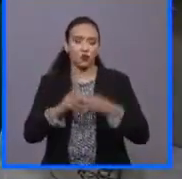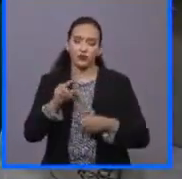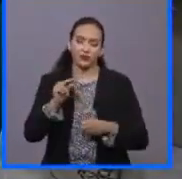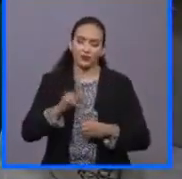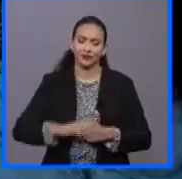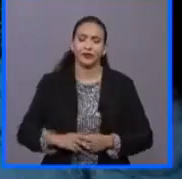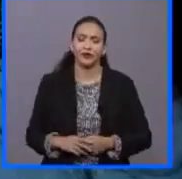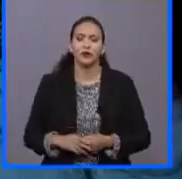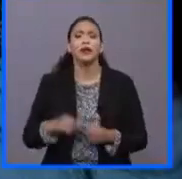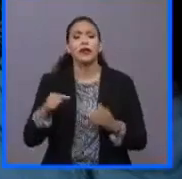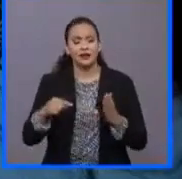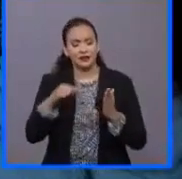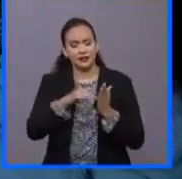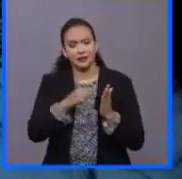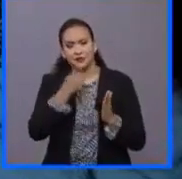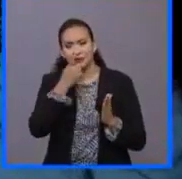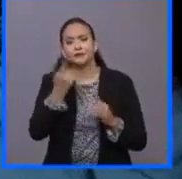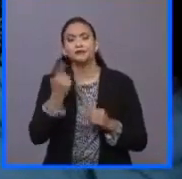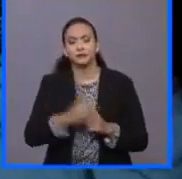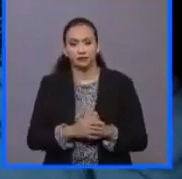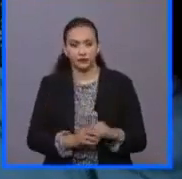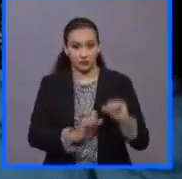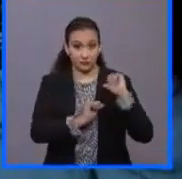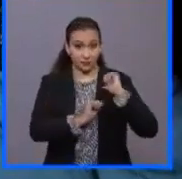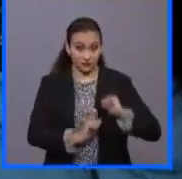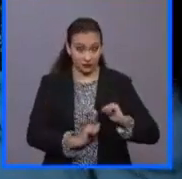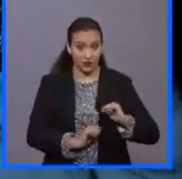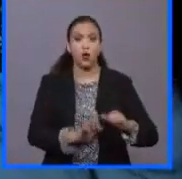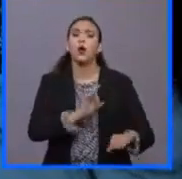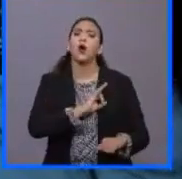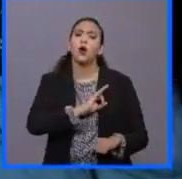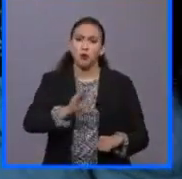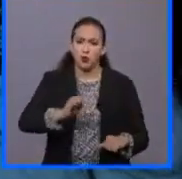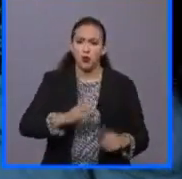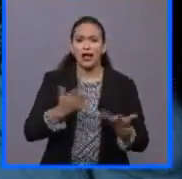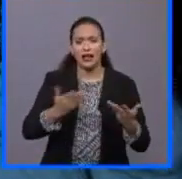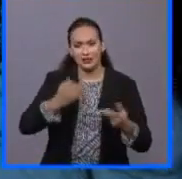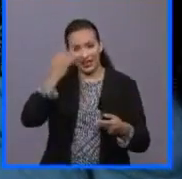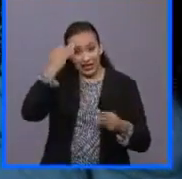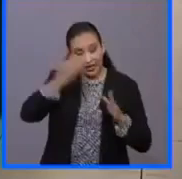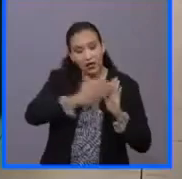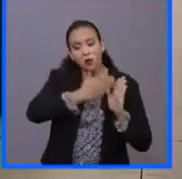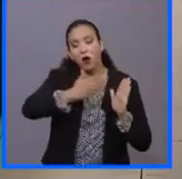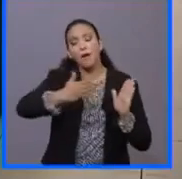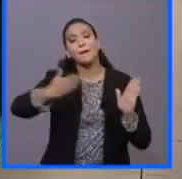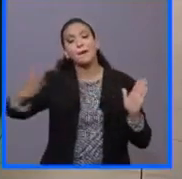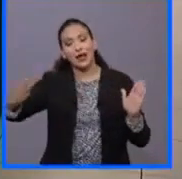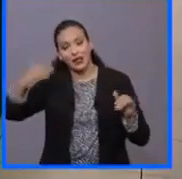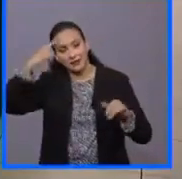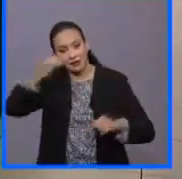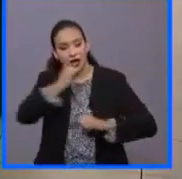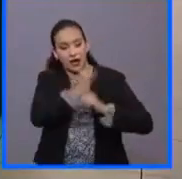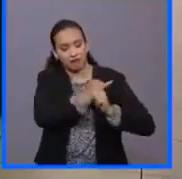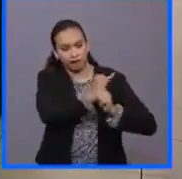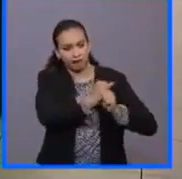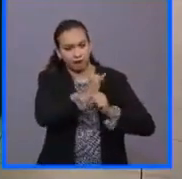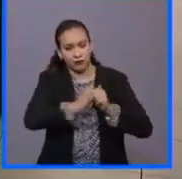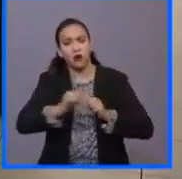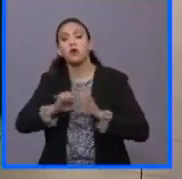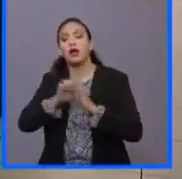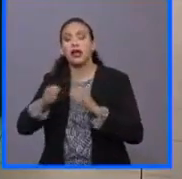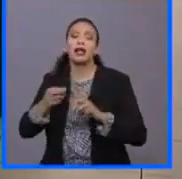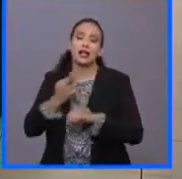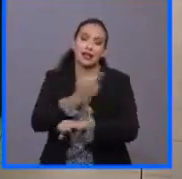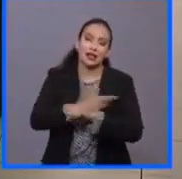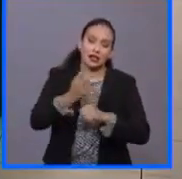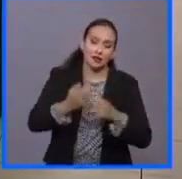jurídica, disposición que establece que la autoridad puede ampliar el periodo de investigación en el procedimiento administrativo